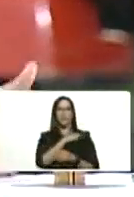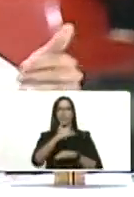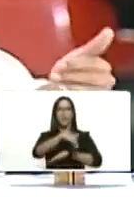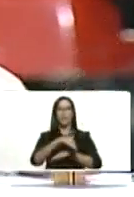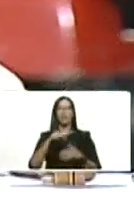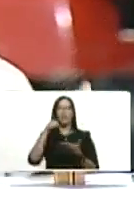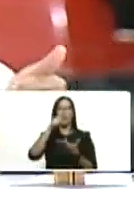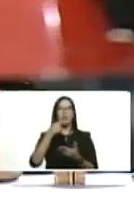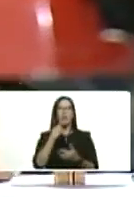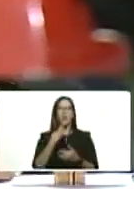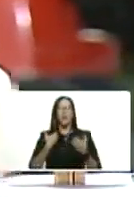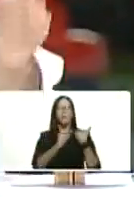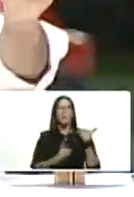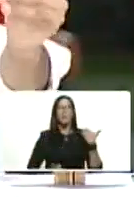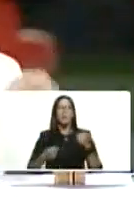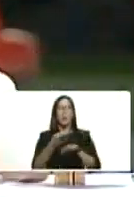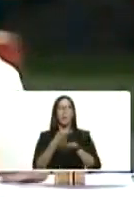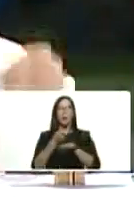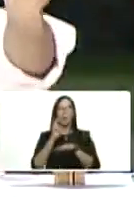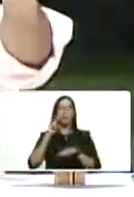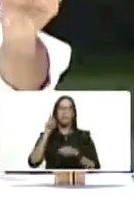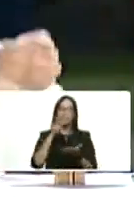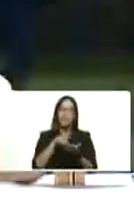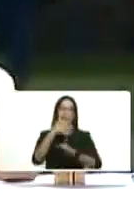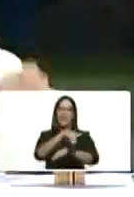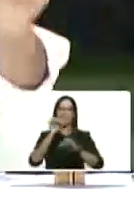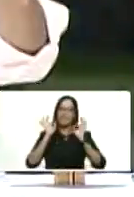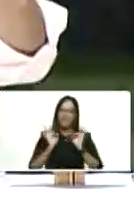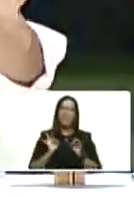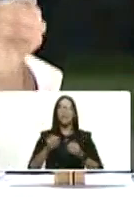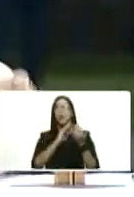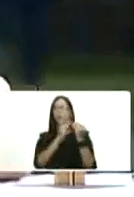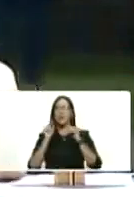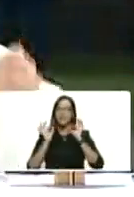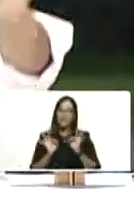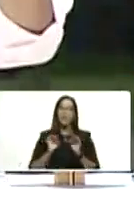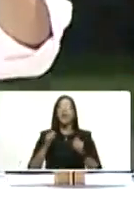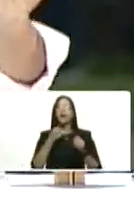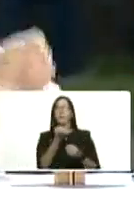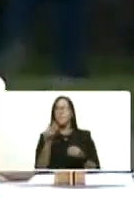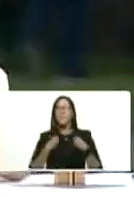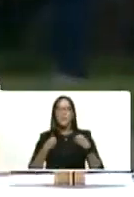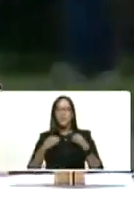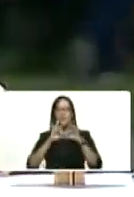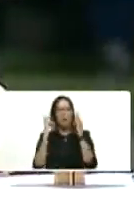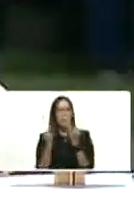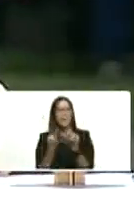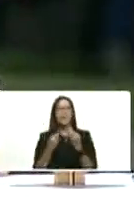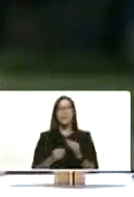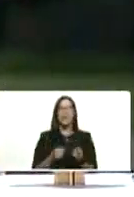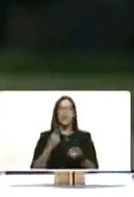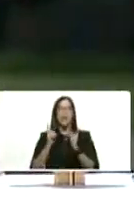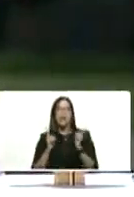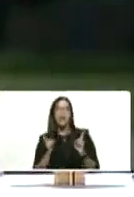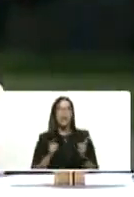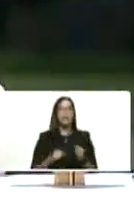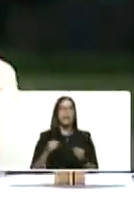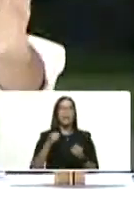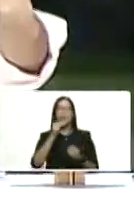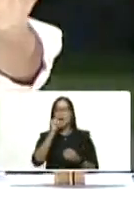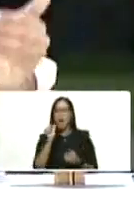diga: presidente, gobernador, usted está en la calle tal, en la comunidad tal, aquí viven tantas familias, el gas llega cada cierto tiempo, el agua